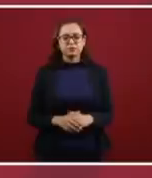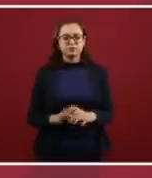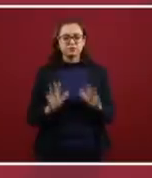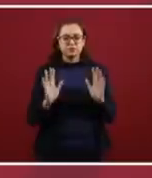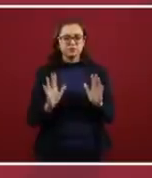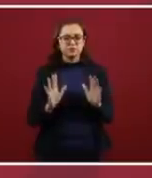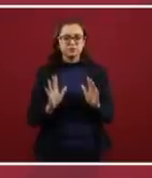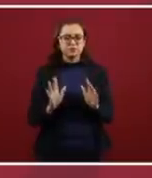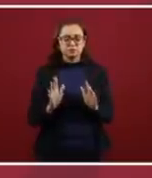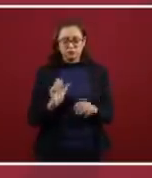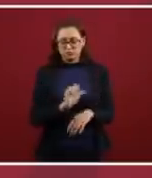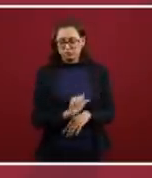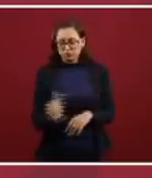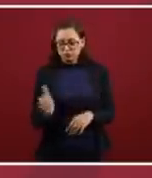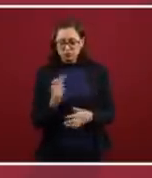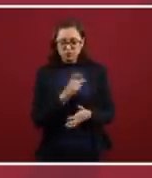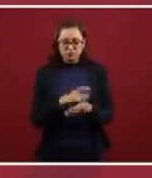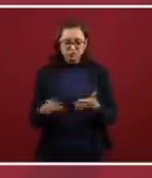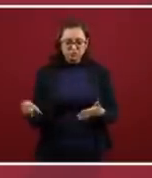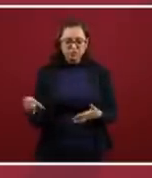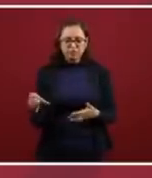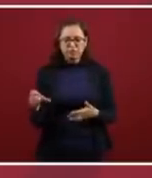para la compra de